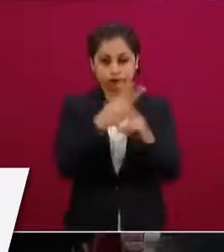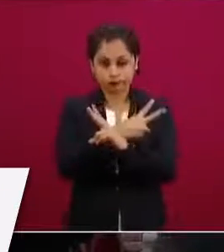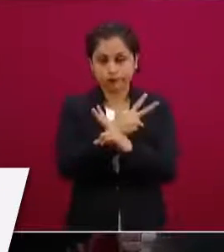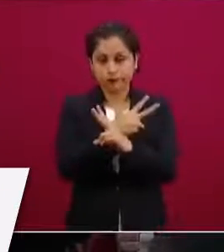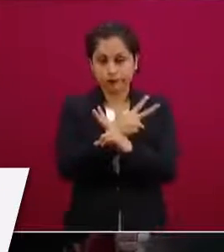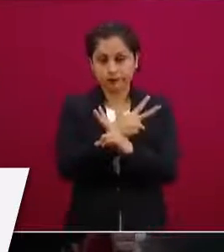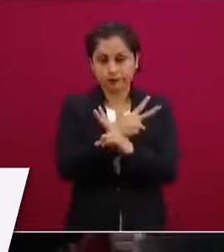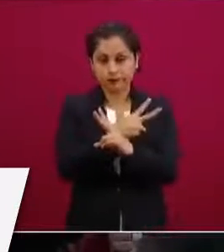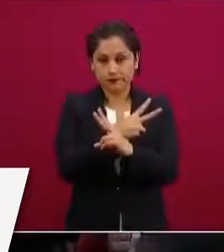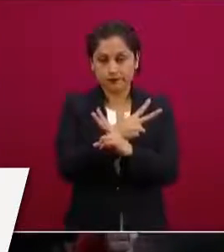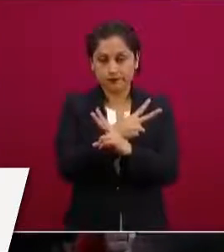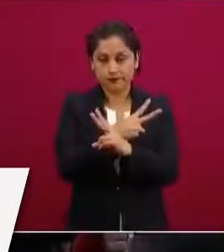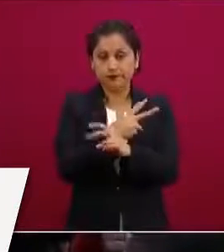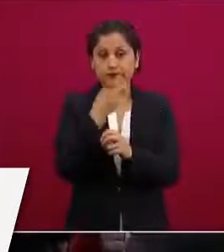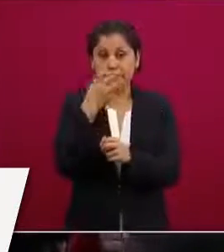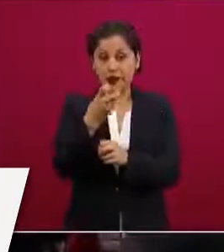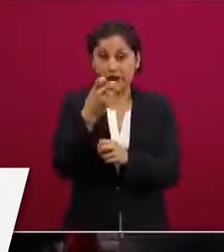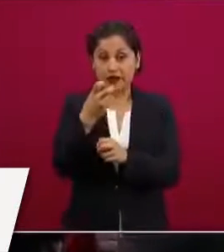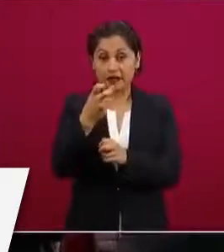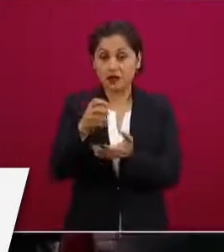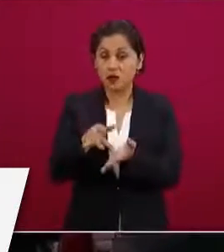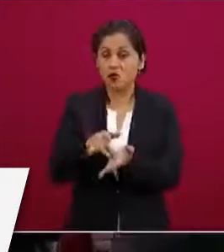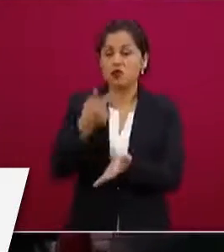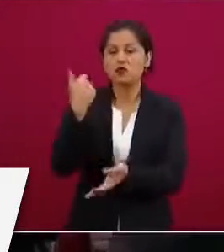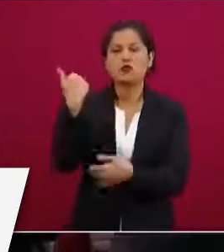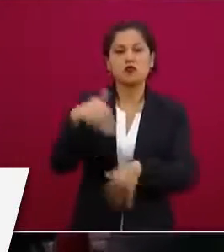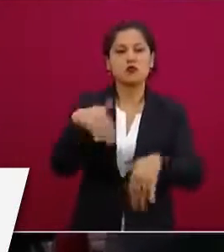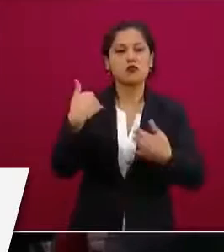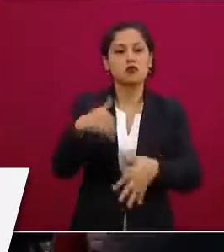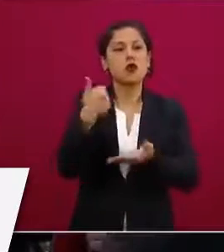que nos va a ayudar mucho.